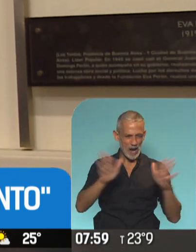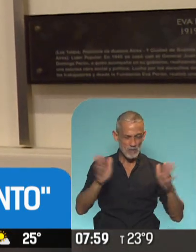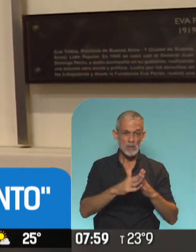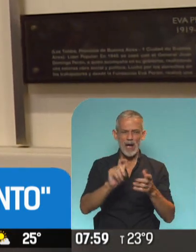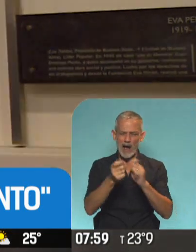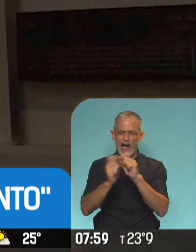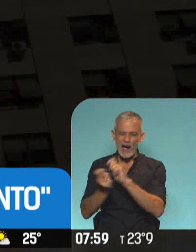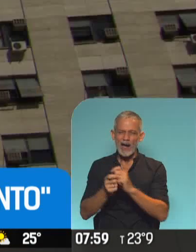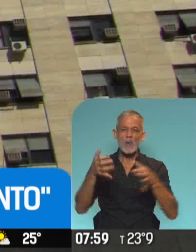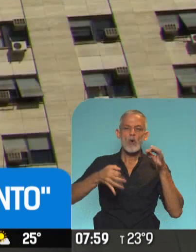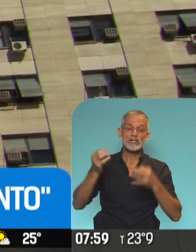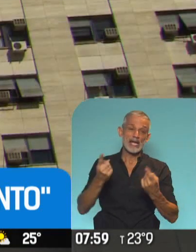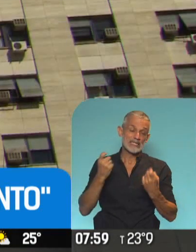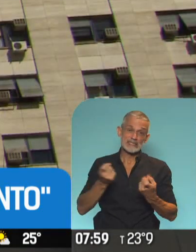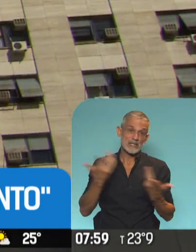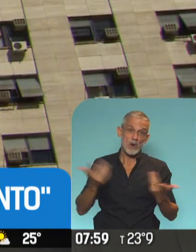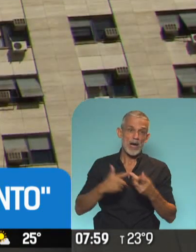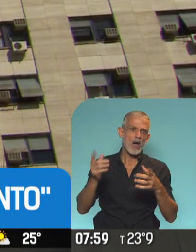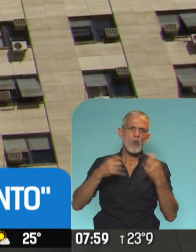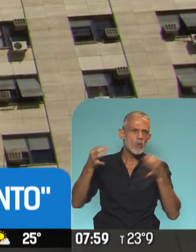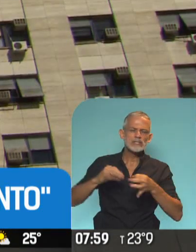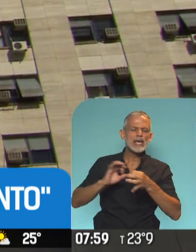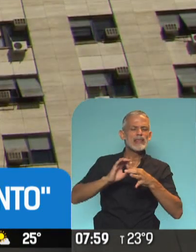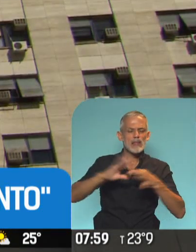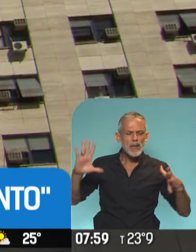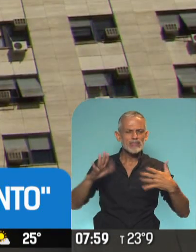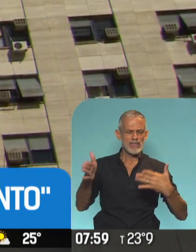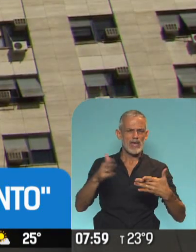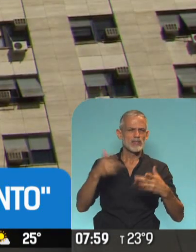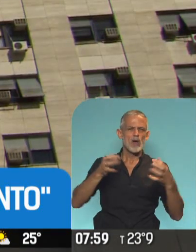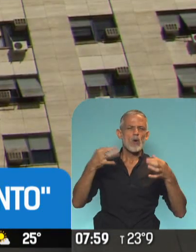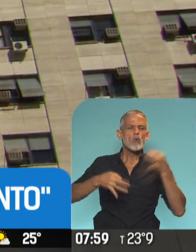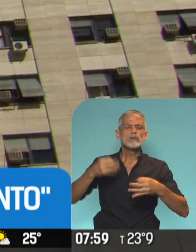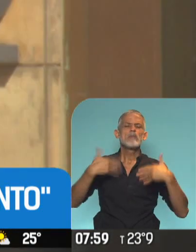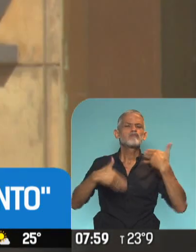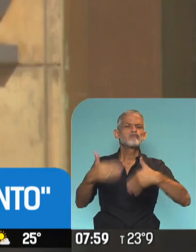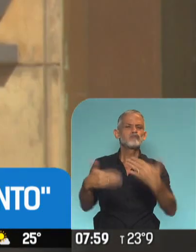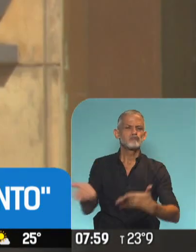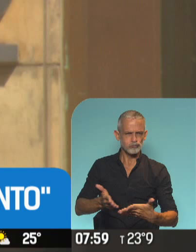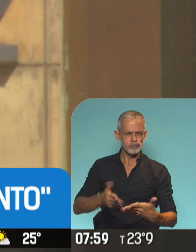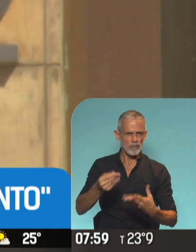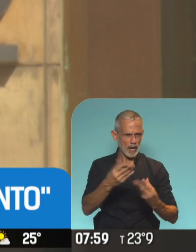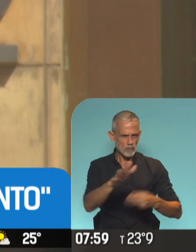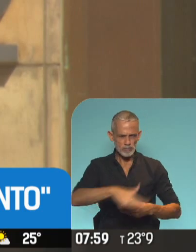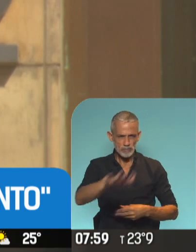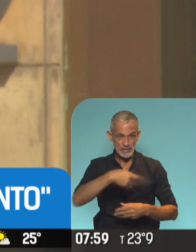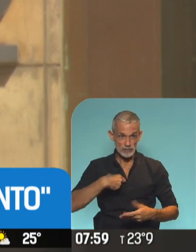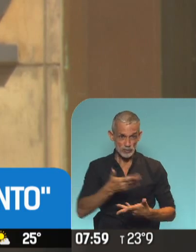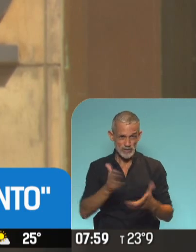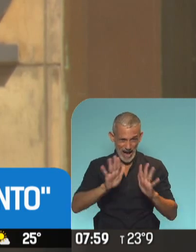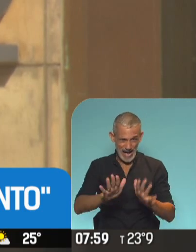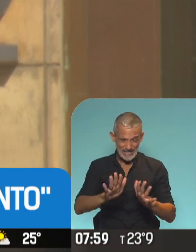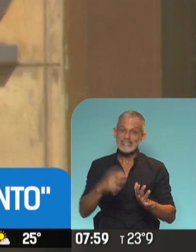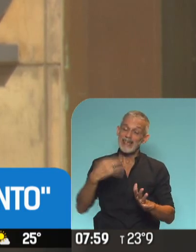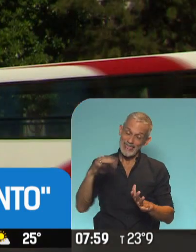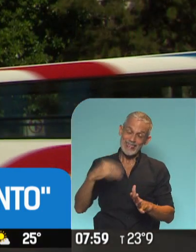necesitaba y qué justicia necesitamos, una justicia independiente, una justicia celera, una justicia que esté al servicio del ciudadano, y esas son las cosas que